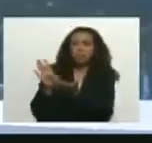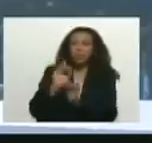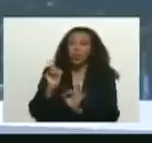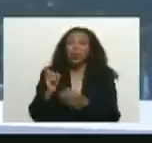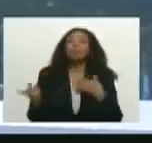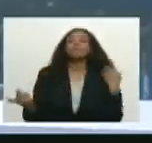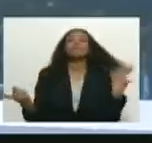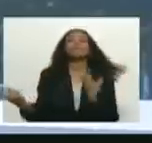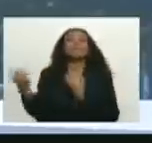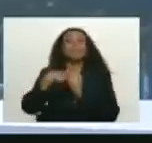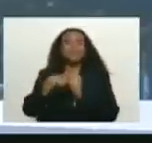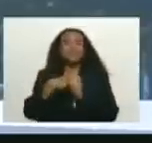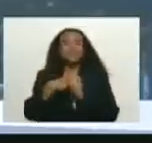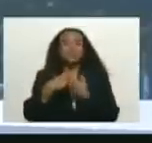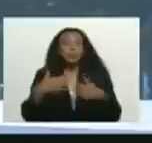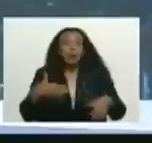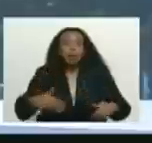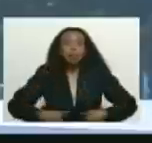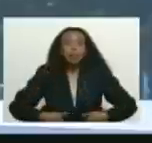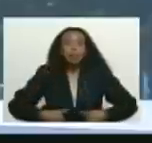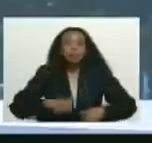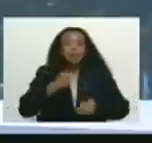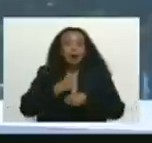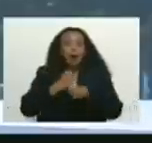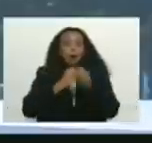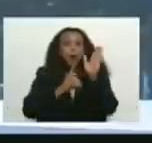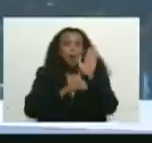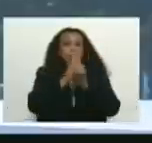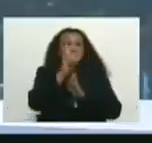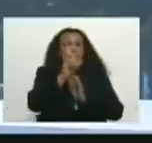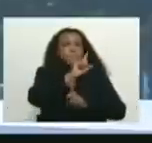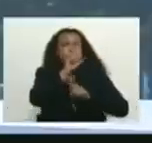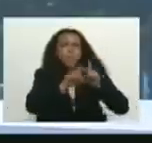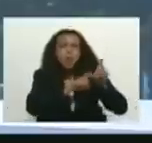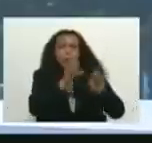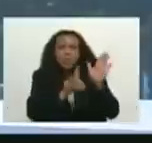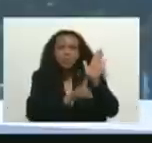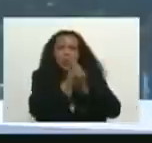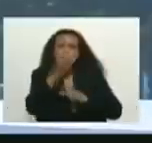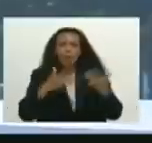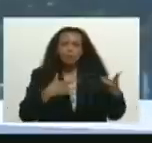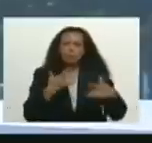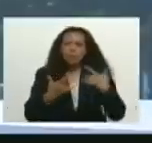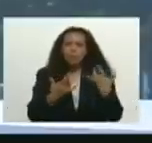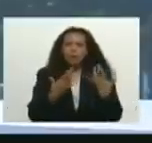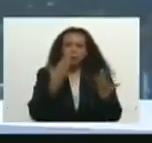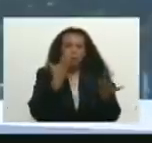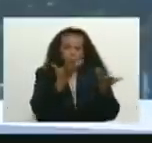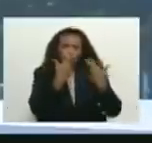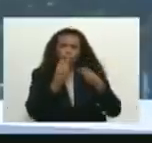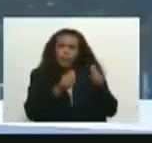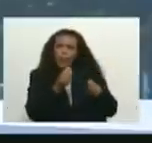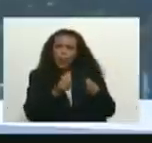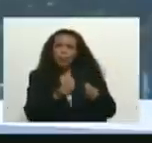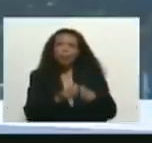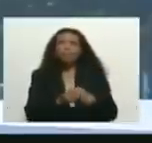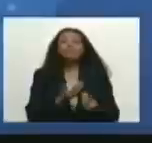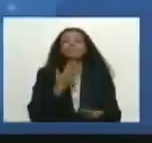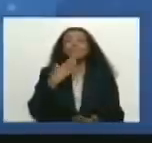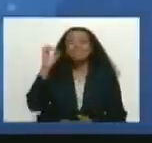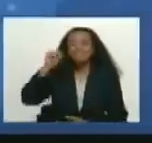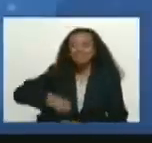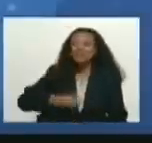estado intensamente. ¿Cómo está el desarrollo de estas actividades, Nicolás Ernesto? Sí,